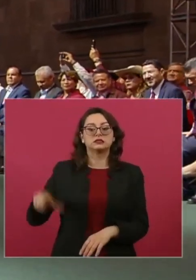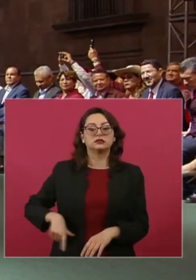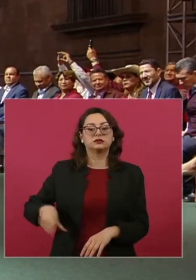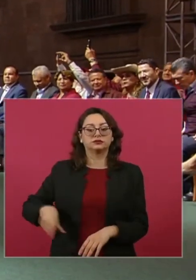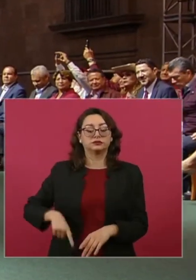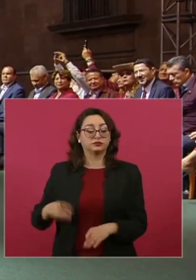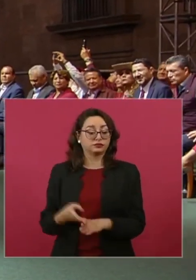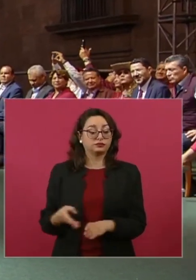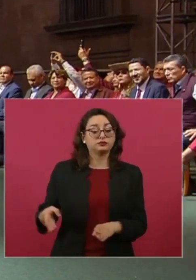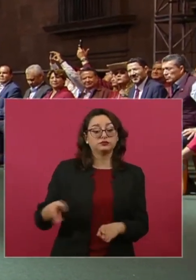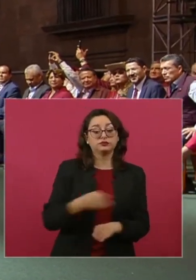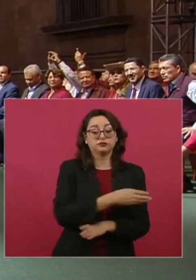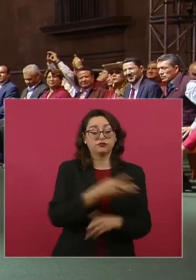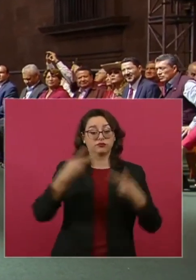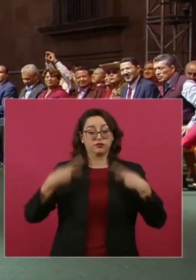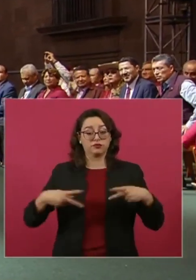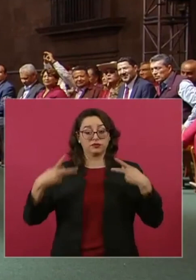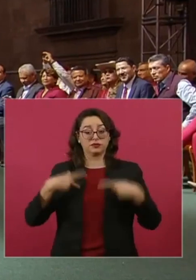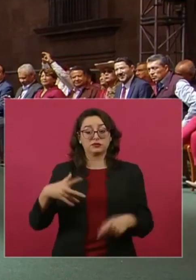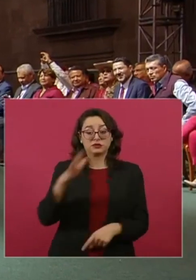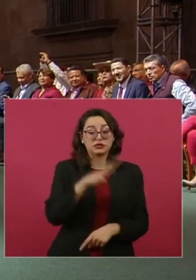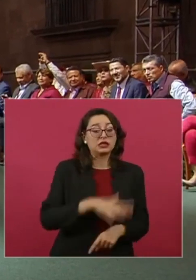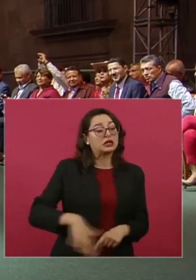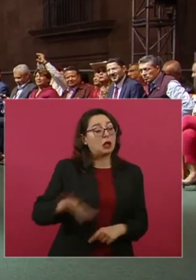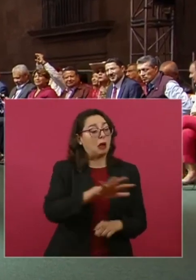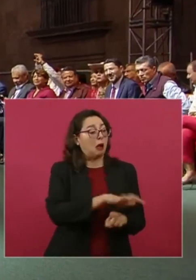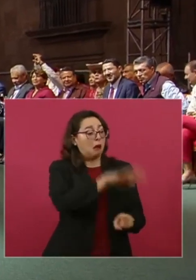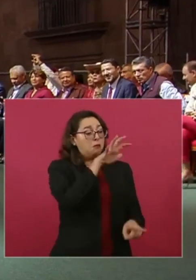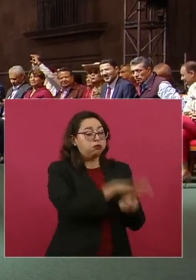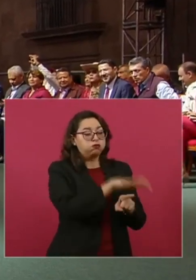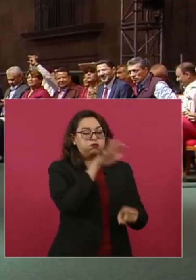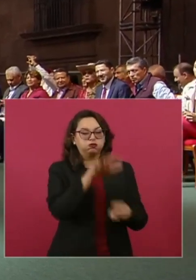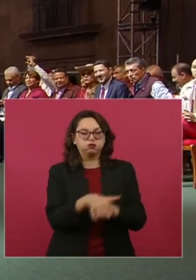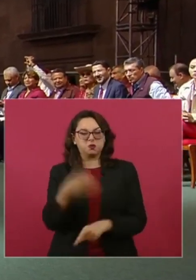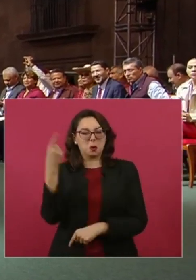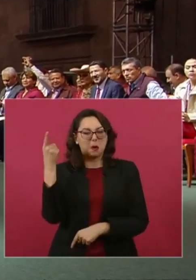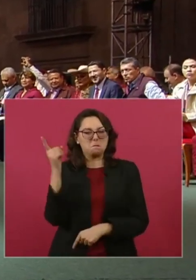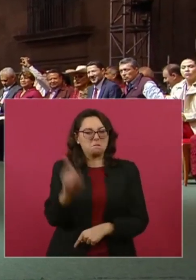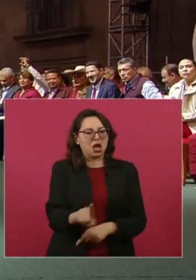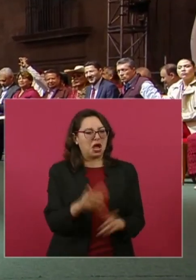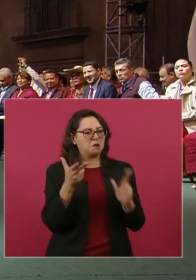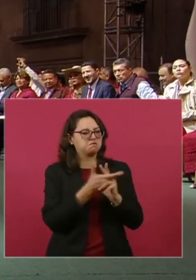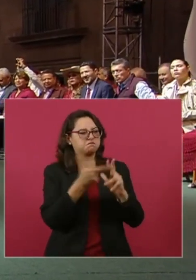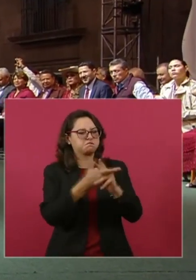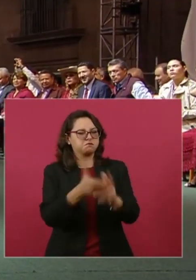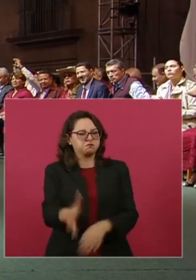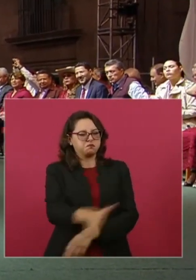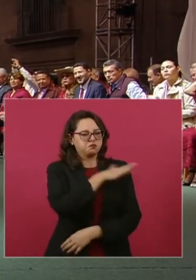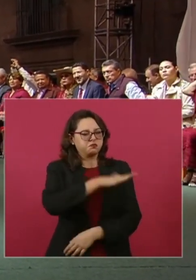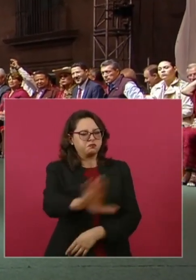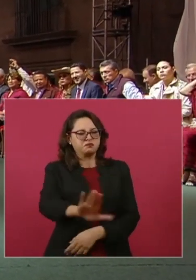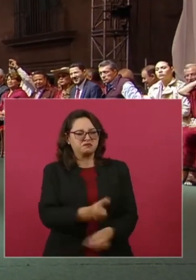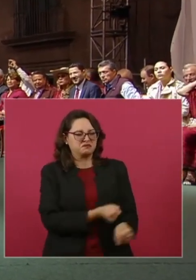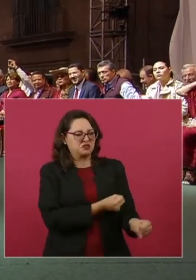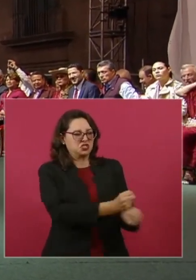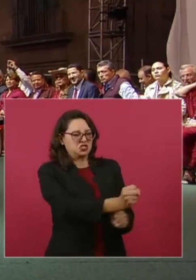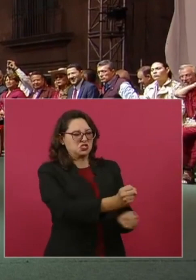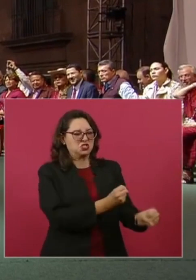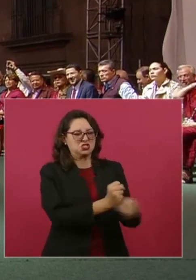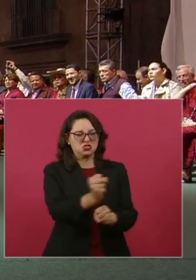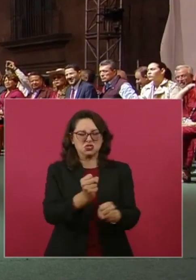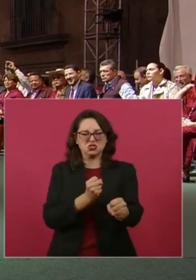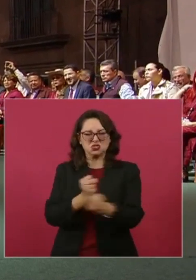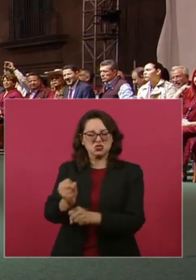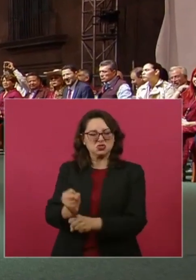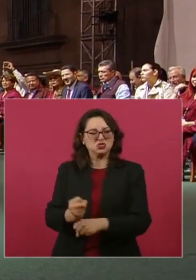period. Al pueblo. Now, unlike no them, se ordenan masacres. The people. We don't order no massacres. Hay tortura. There's no torture. No